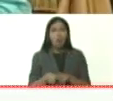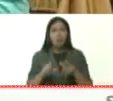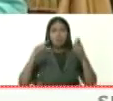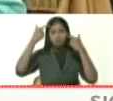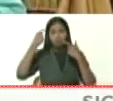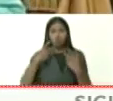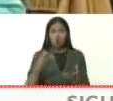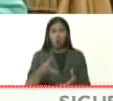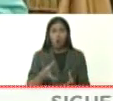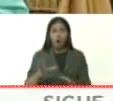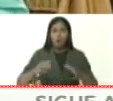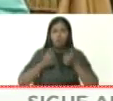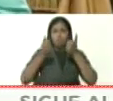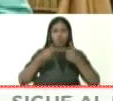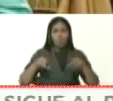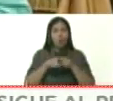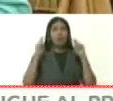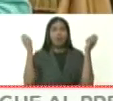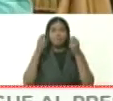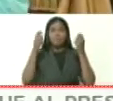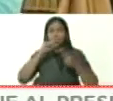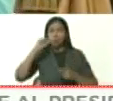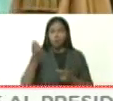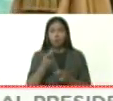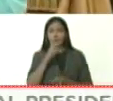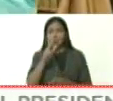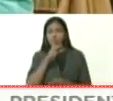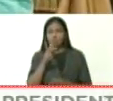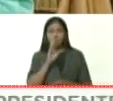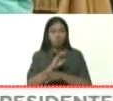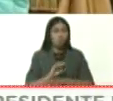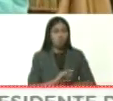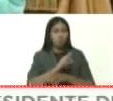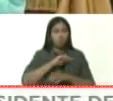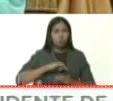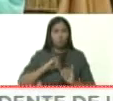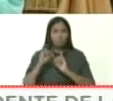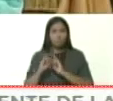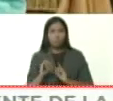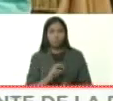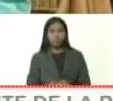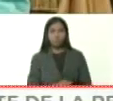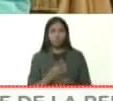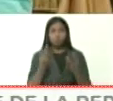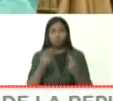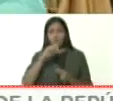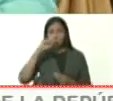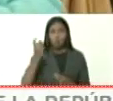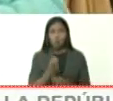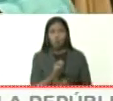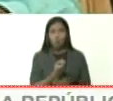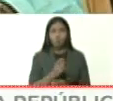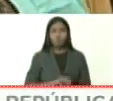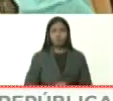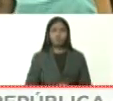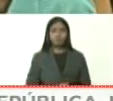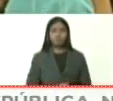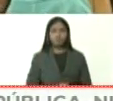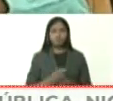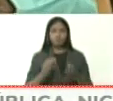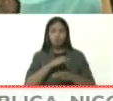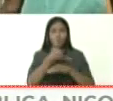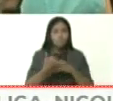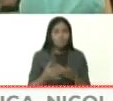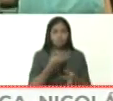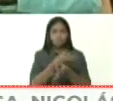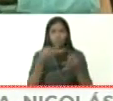campañas, todo ese odio. Y nuestra forma de protegernos de tanto odio, de tantos planes